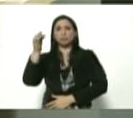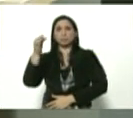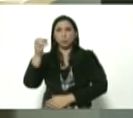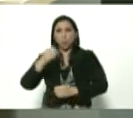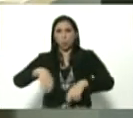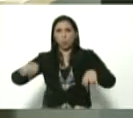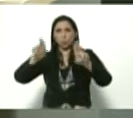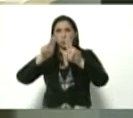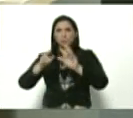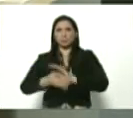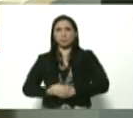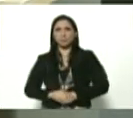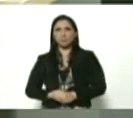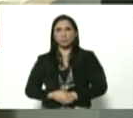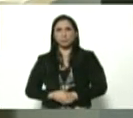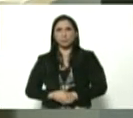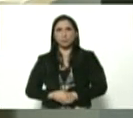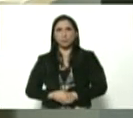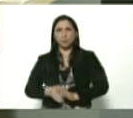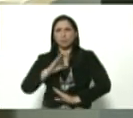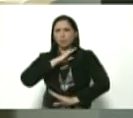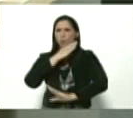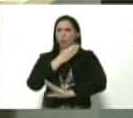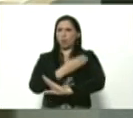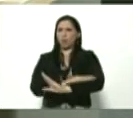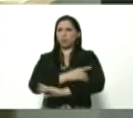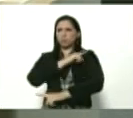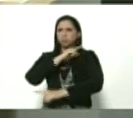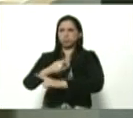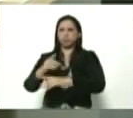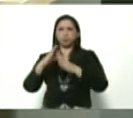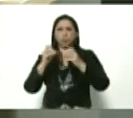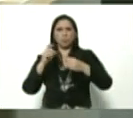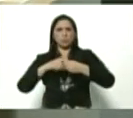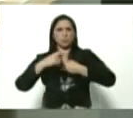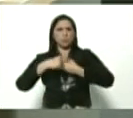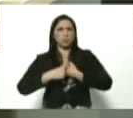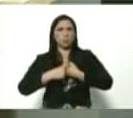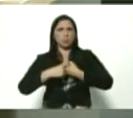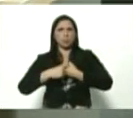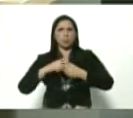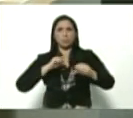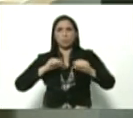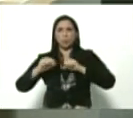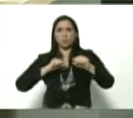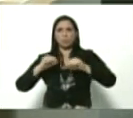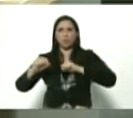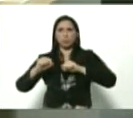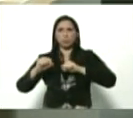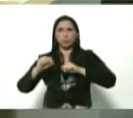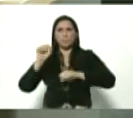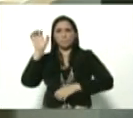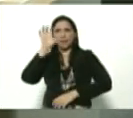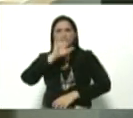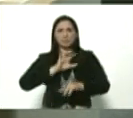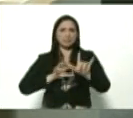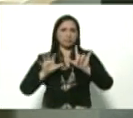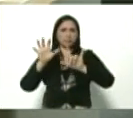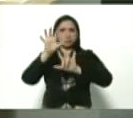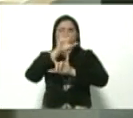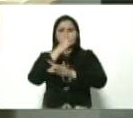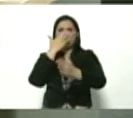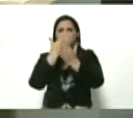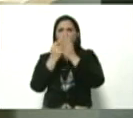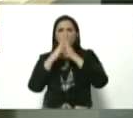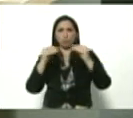Unidas. Una contundente denuncia ante todos los miembros del Movimiento de Países No Alineados y ante todos los